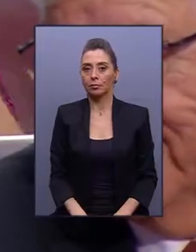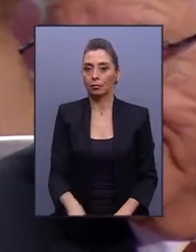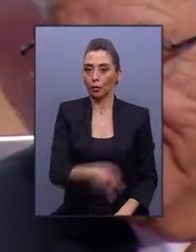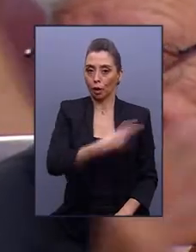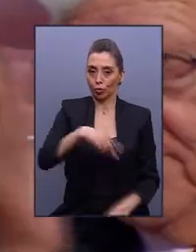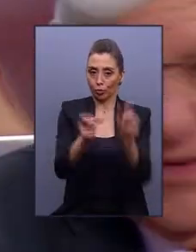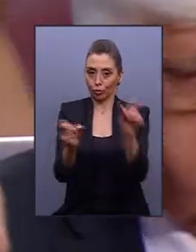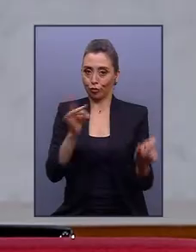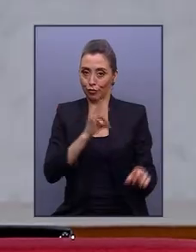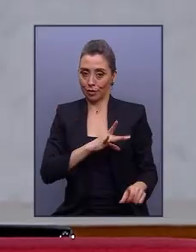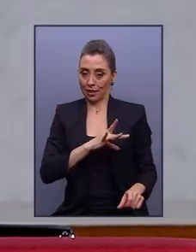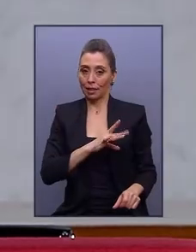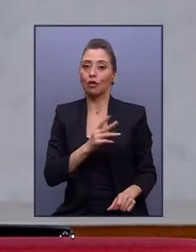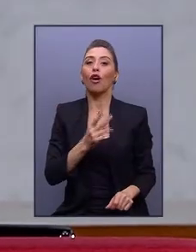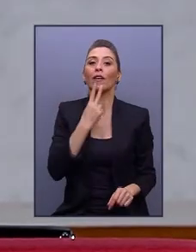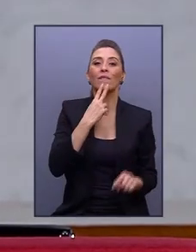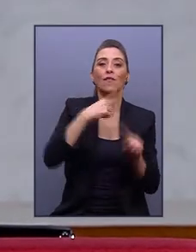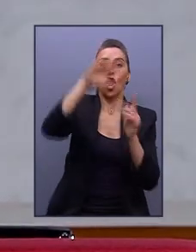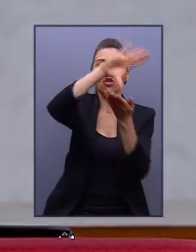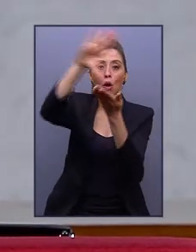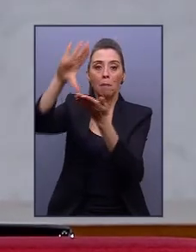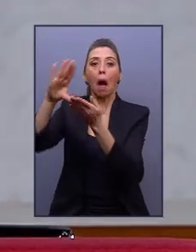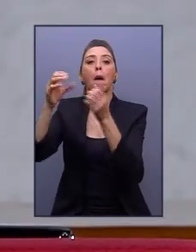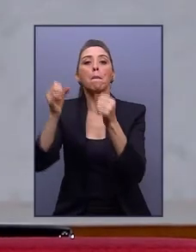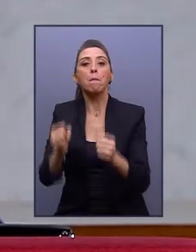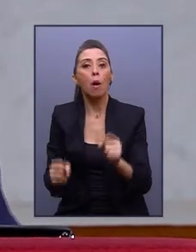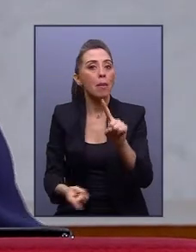nuestros compatriotas residentes en el extranjero podrán